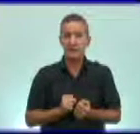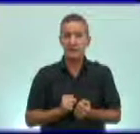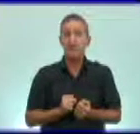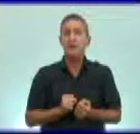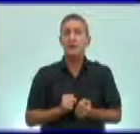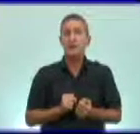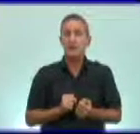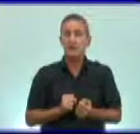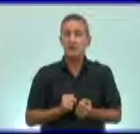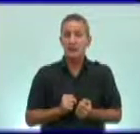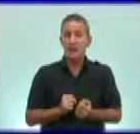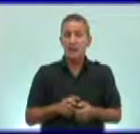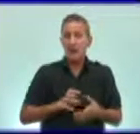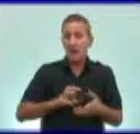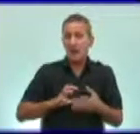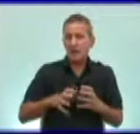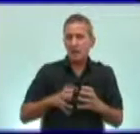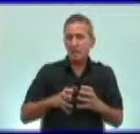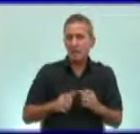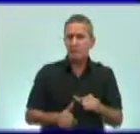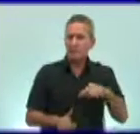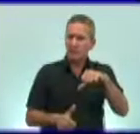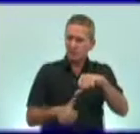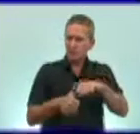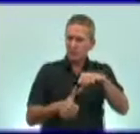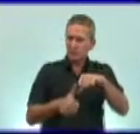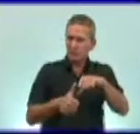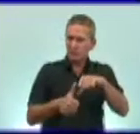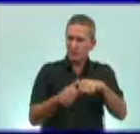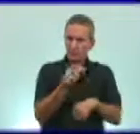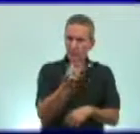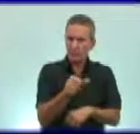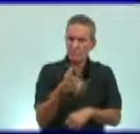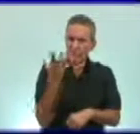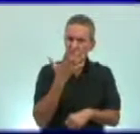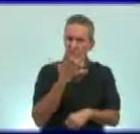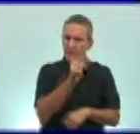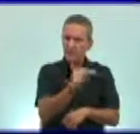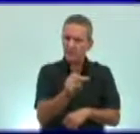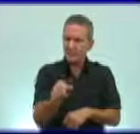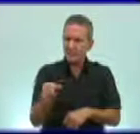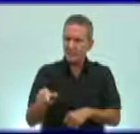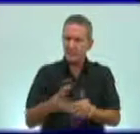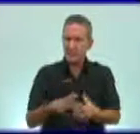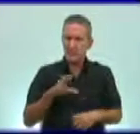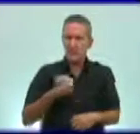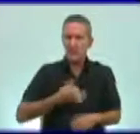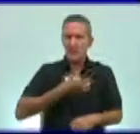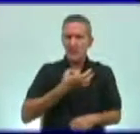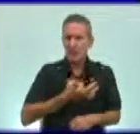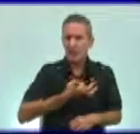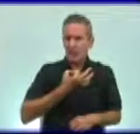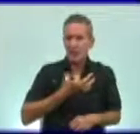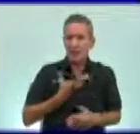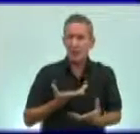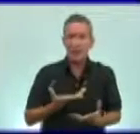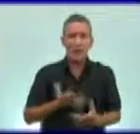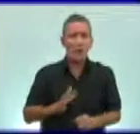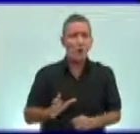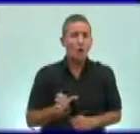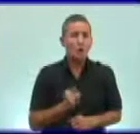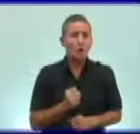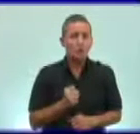determina las maneras de comportarse de los seres humanos. Porque quiere decir que a toda acción tiene que ver